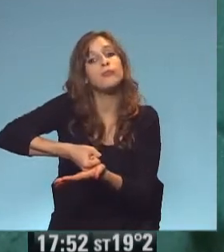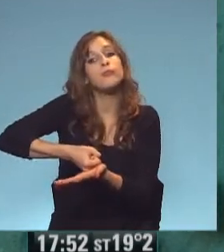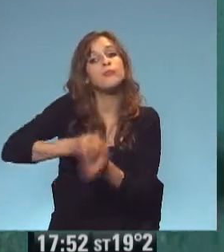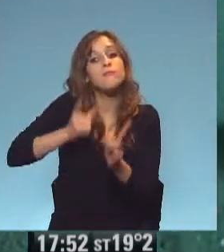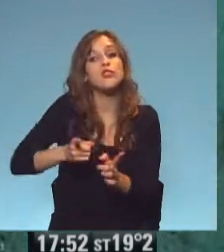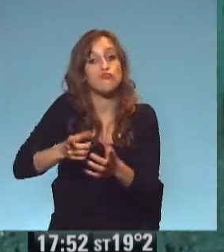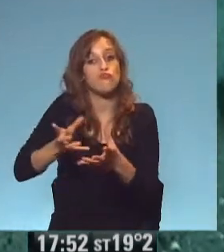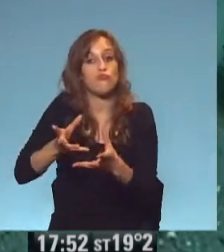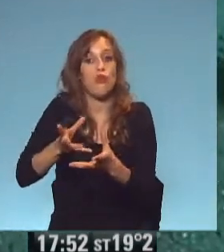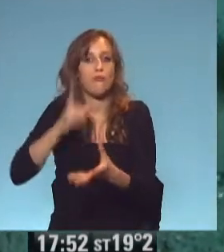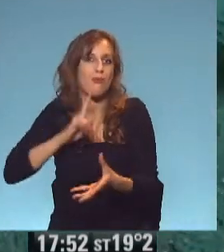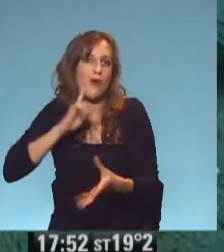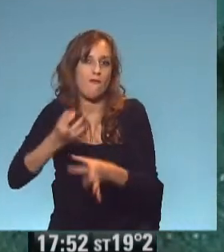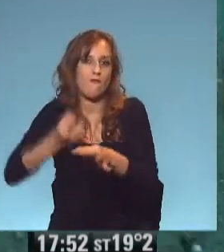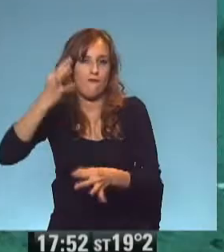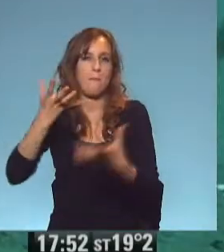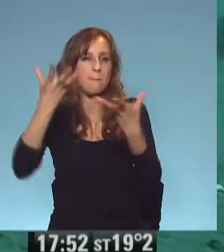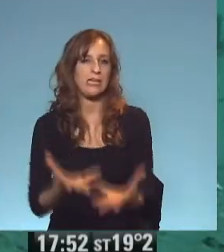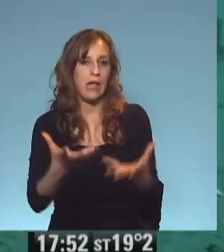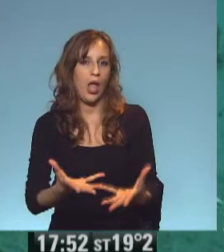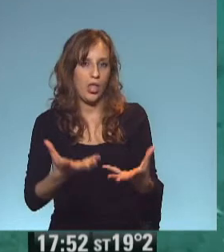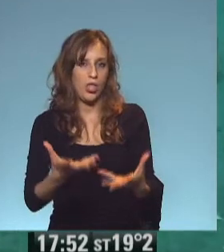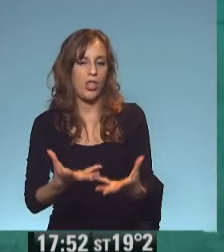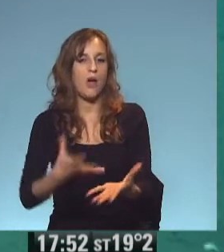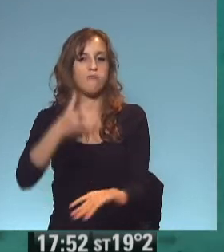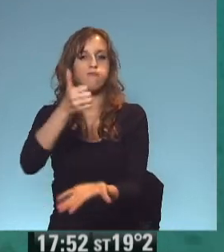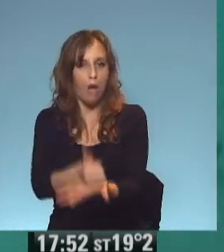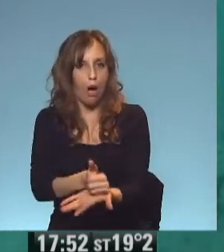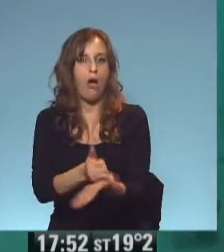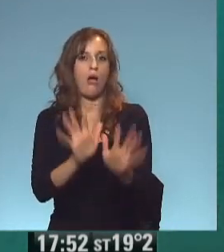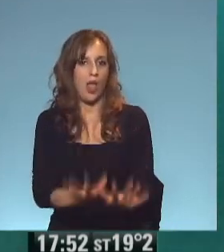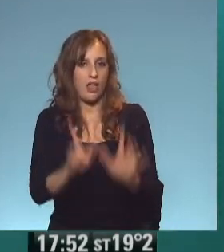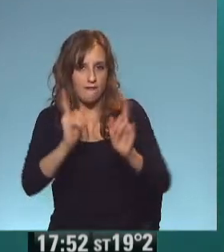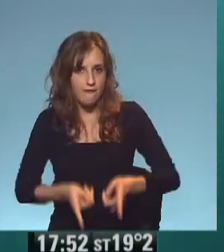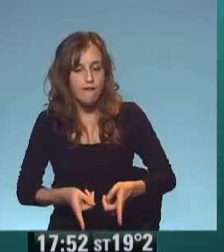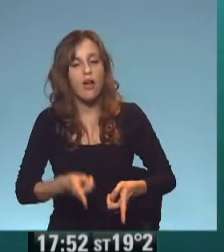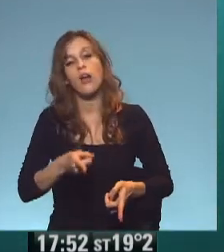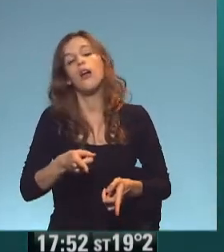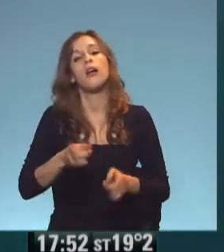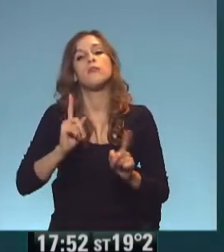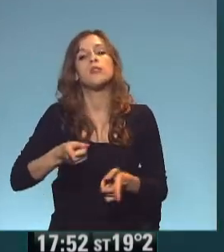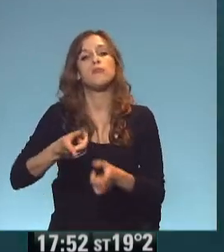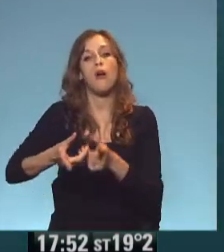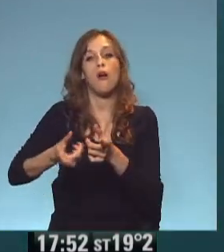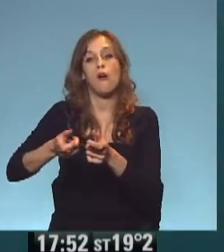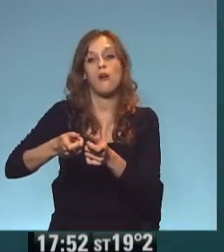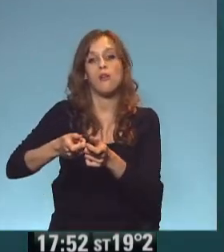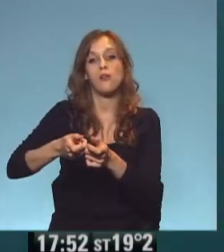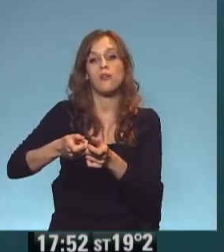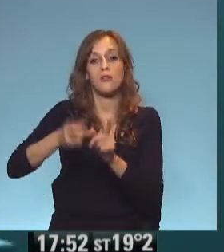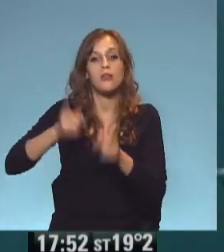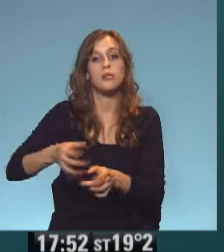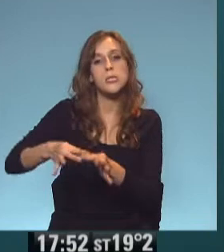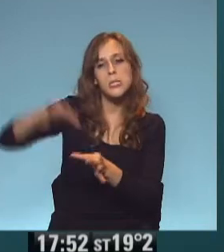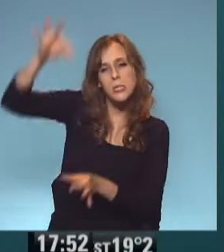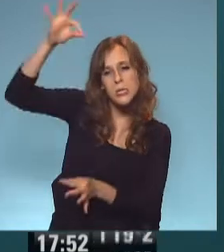tiene cemento para que sea pesado y quede en el fondo. Félix desplegó el cordín que tenía el hidrófono y que quedó aproximadamente a